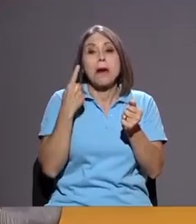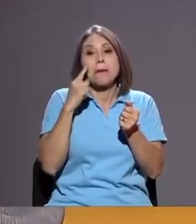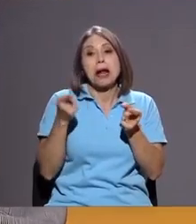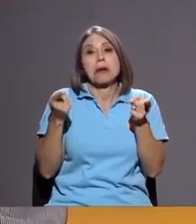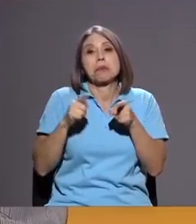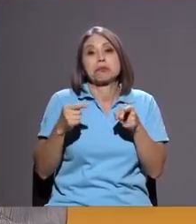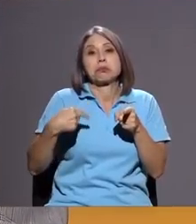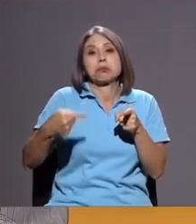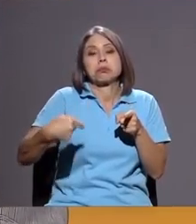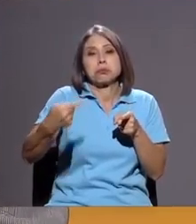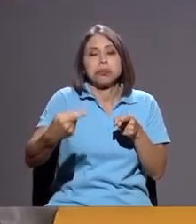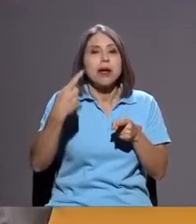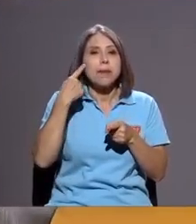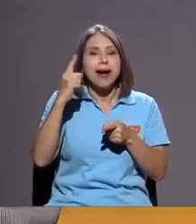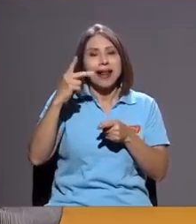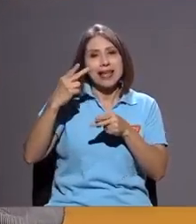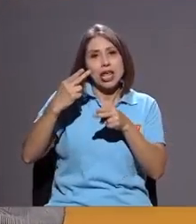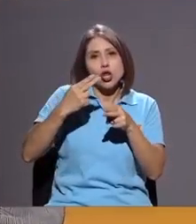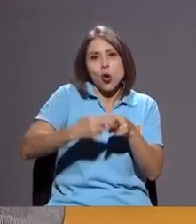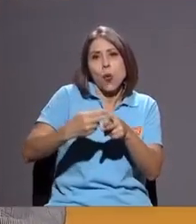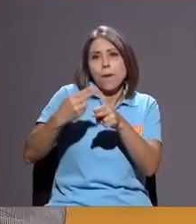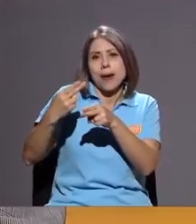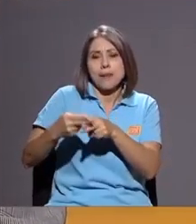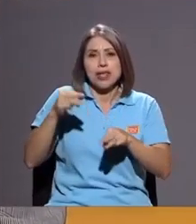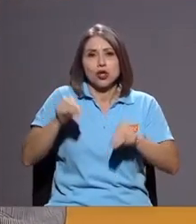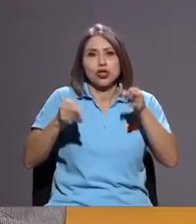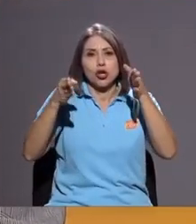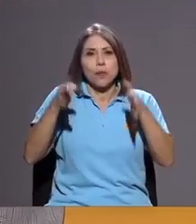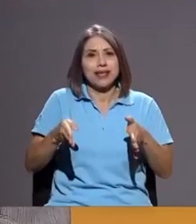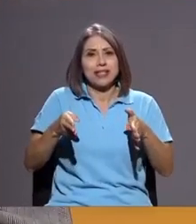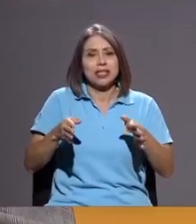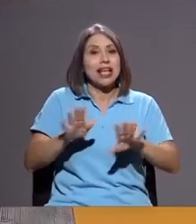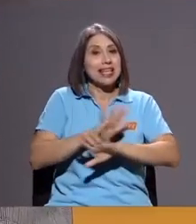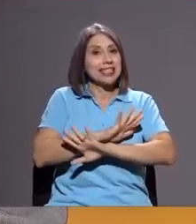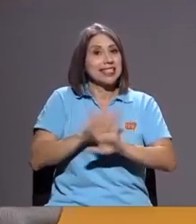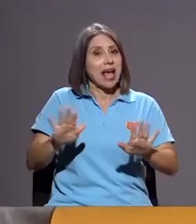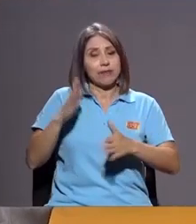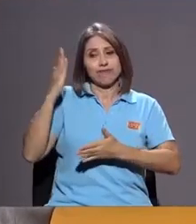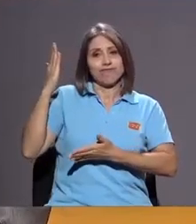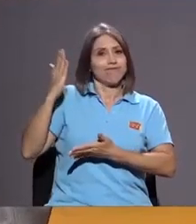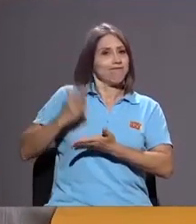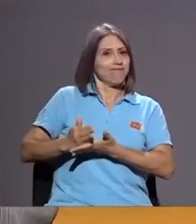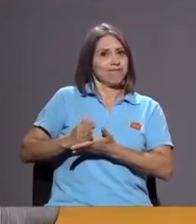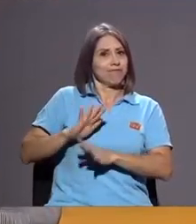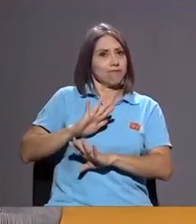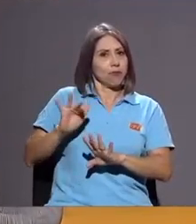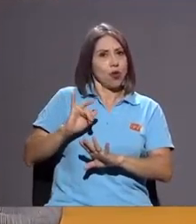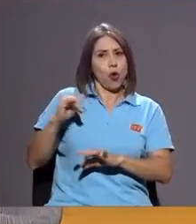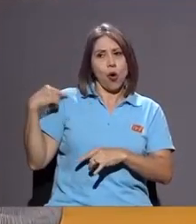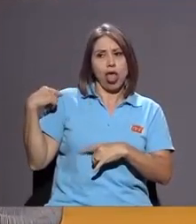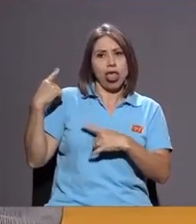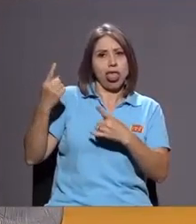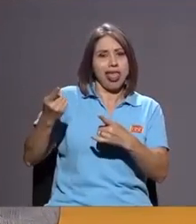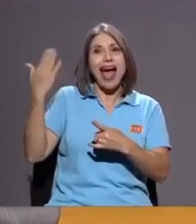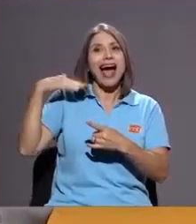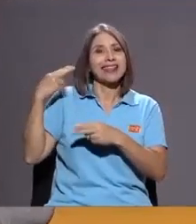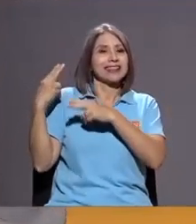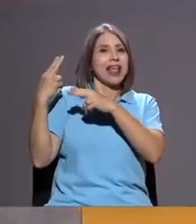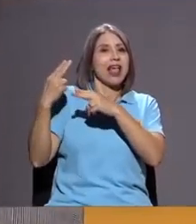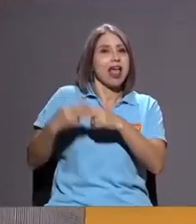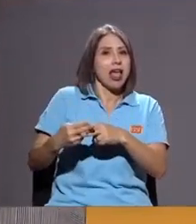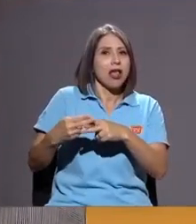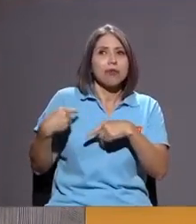que los nombramientos de los magistrados dejaran de ser, como hasta ese momento lo eran, de carácter indefinido,